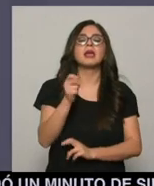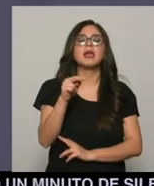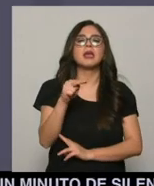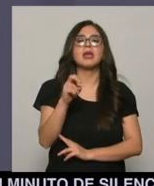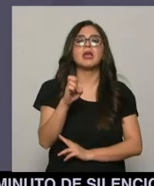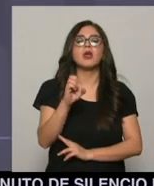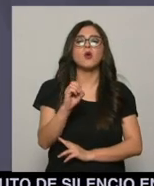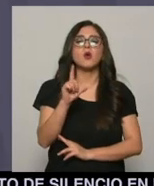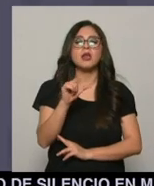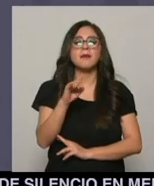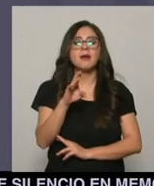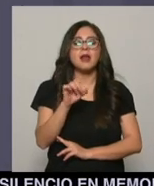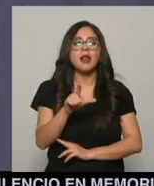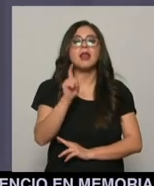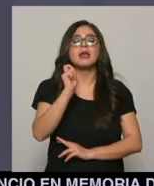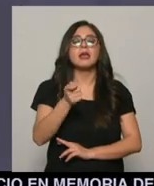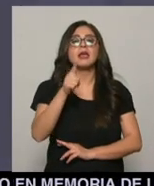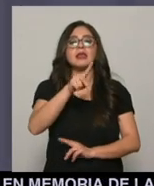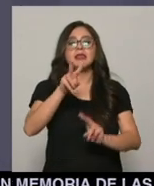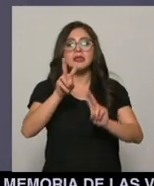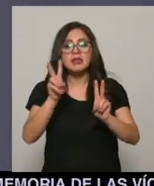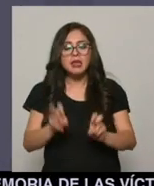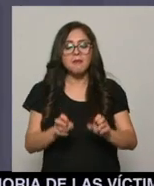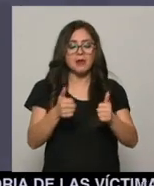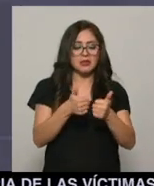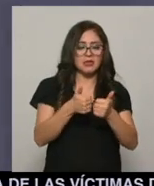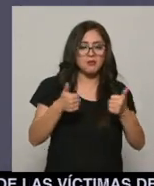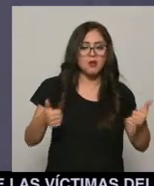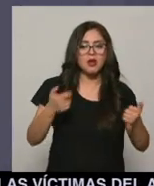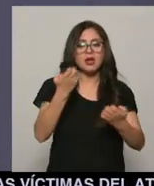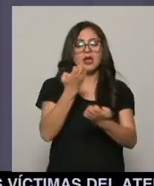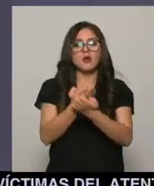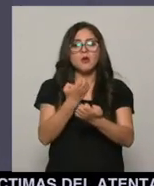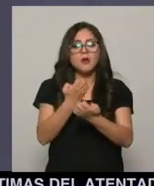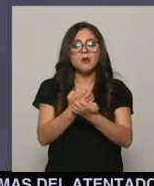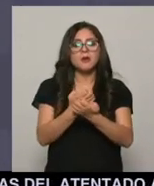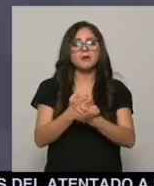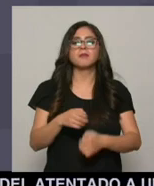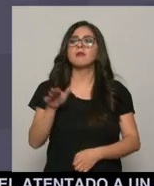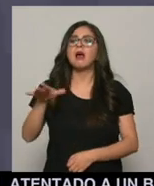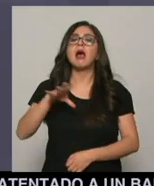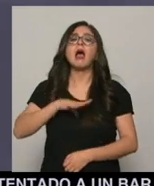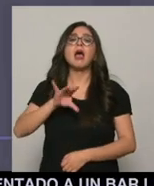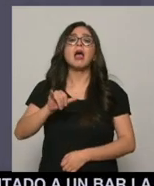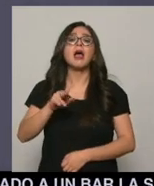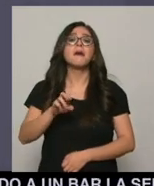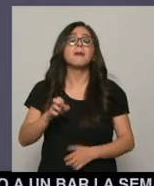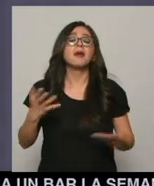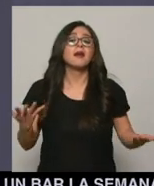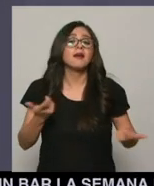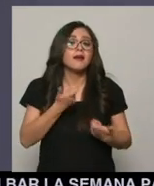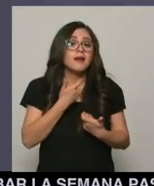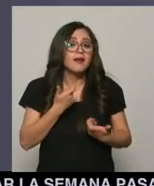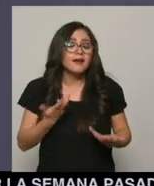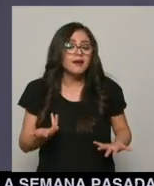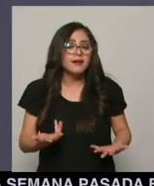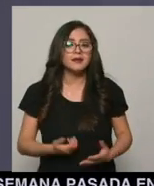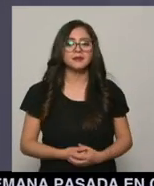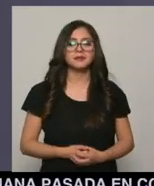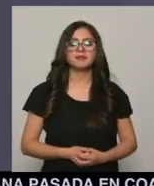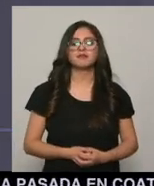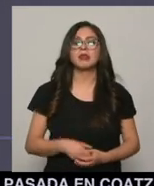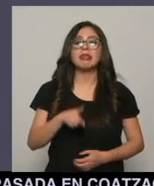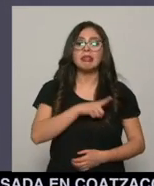eje central es separar la economía de la política. Y ahí está Jaime Bonilla. Ya te explico. Separar la economía de la política.